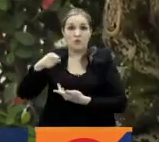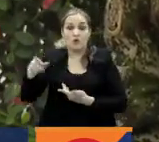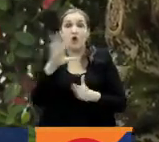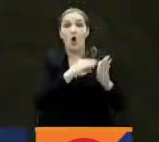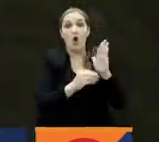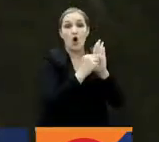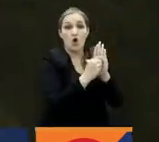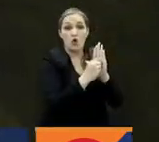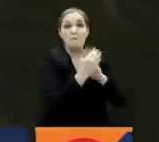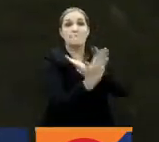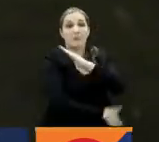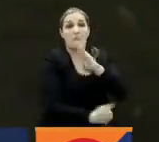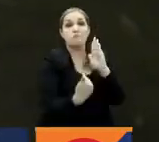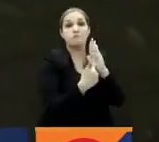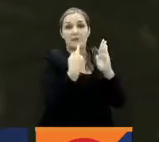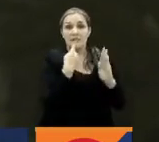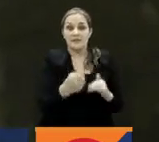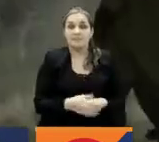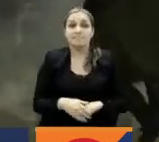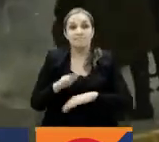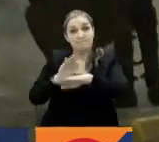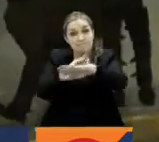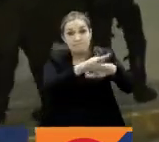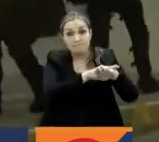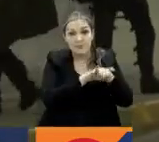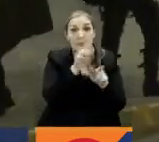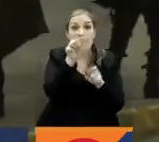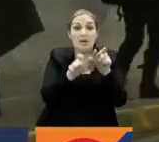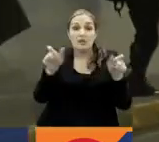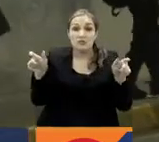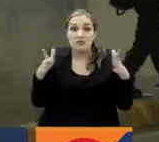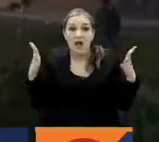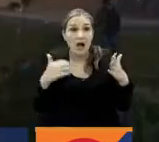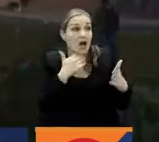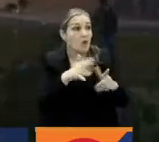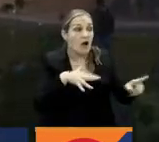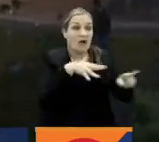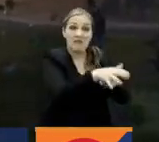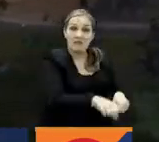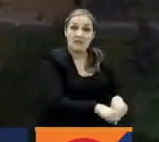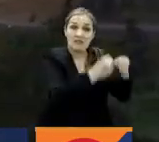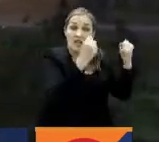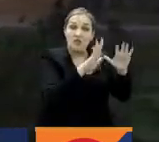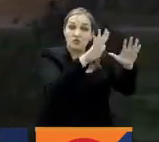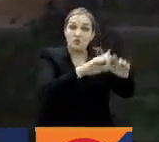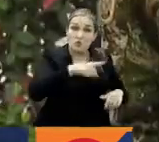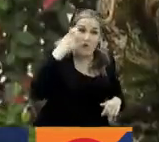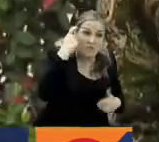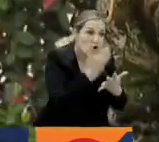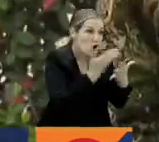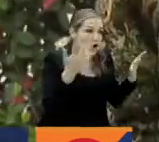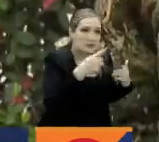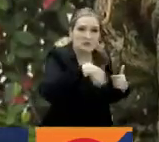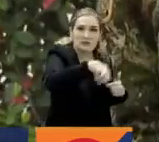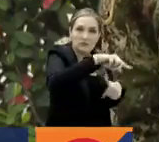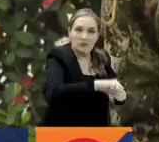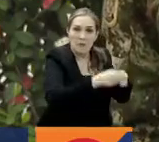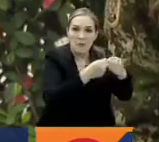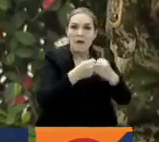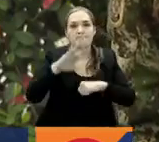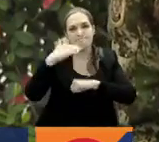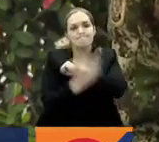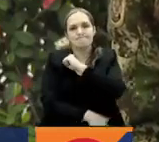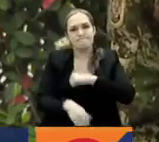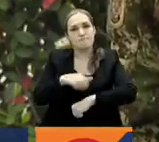Penal colombiano. Advirtió que todo aquel que vaya en contra de los bienes públicos y privados serán judicializados. Dentro de los procesos